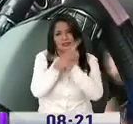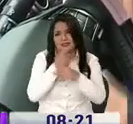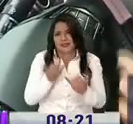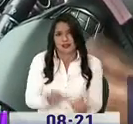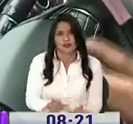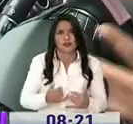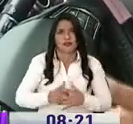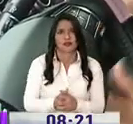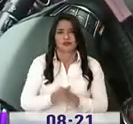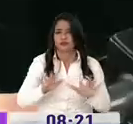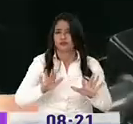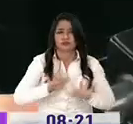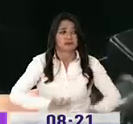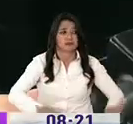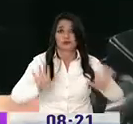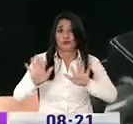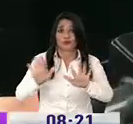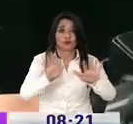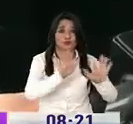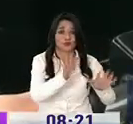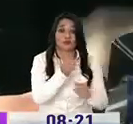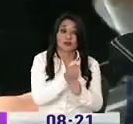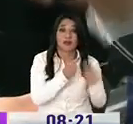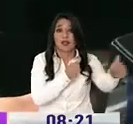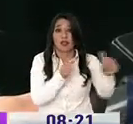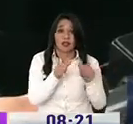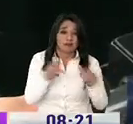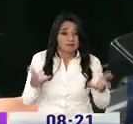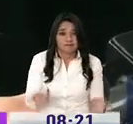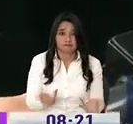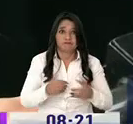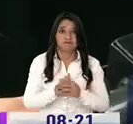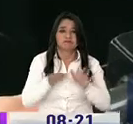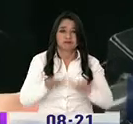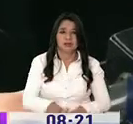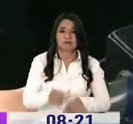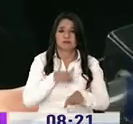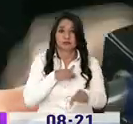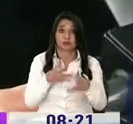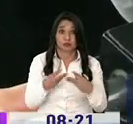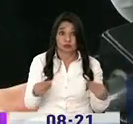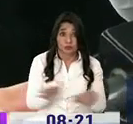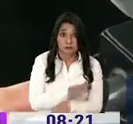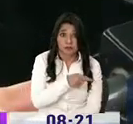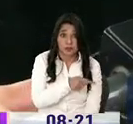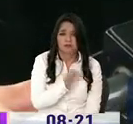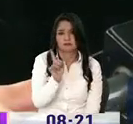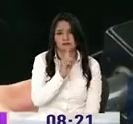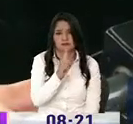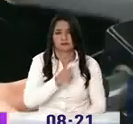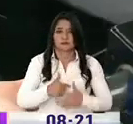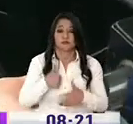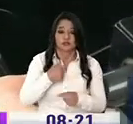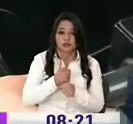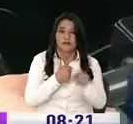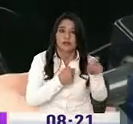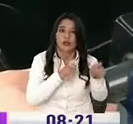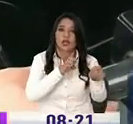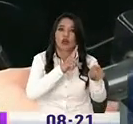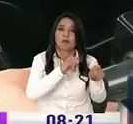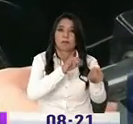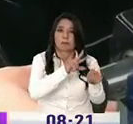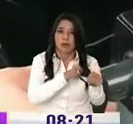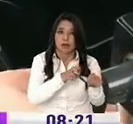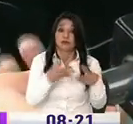cada uno vive en su mundo. Puede ser una medida que puede ayudar a bajar un poco el tráfico. En realidad la solución no es esa. En realidad yo trabajo aquí en Ecoparque y creo que la